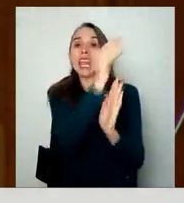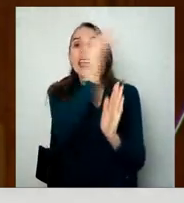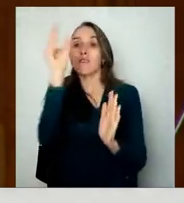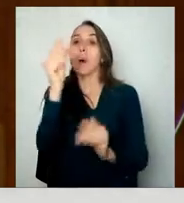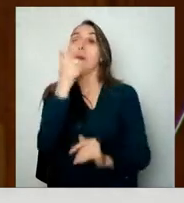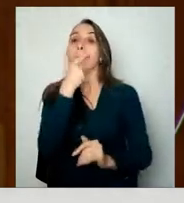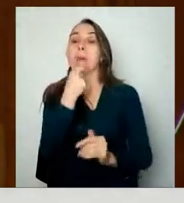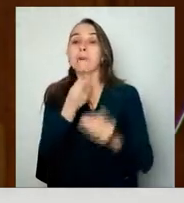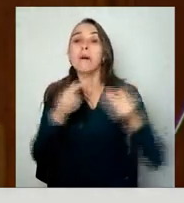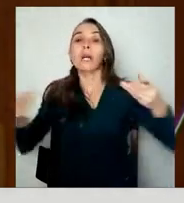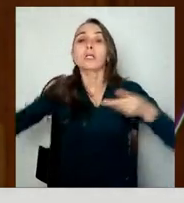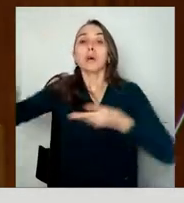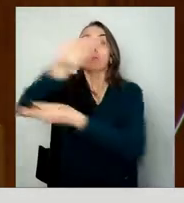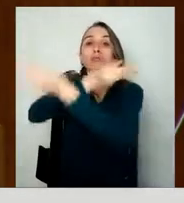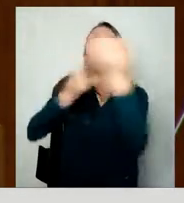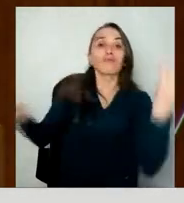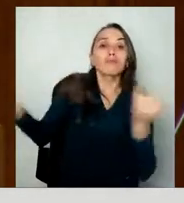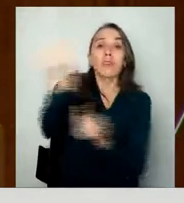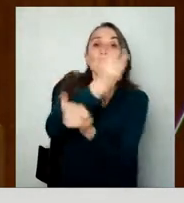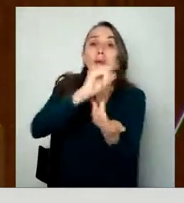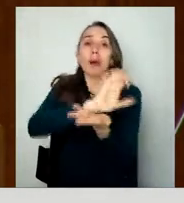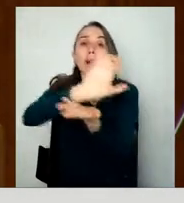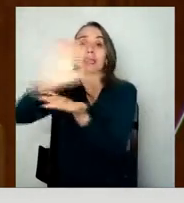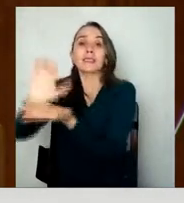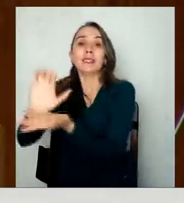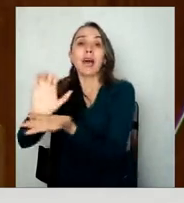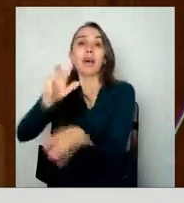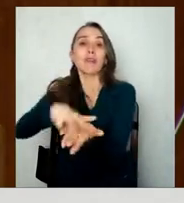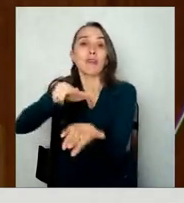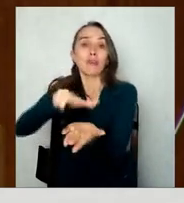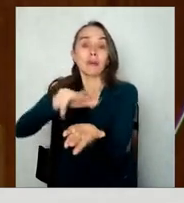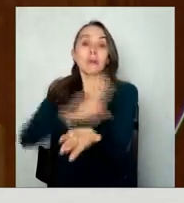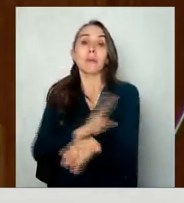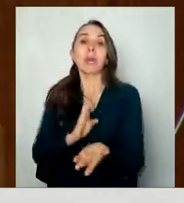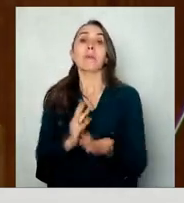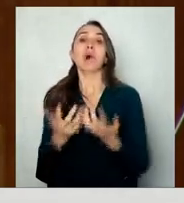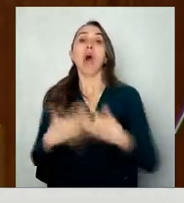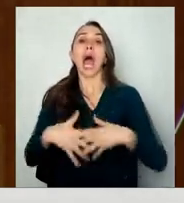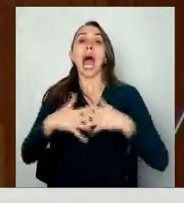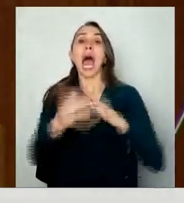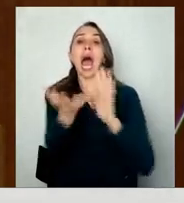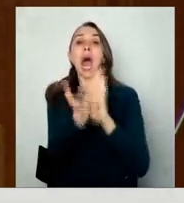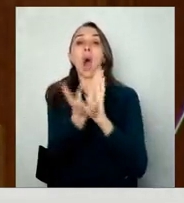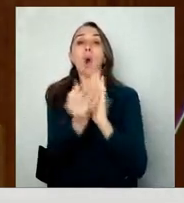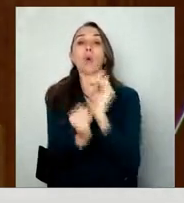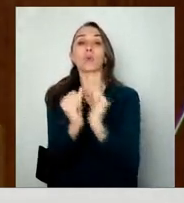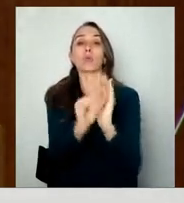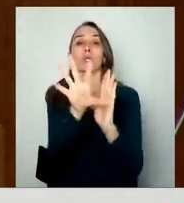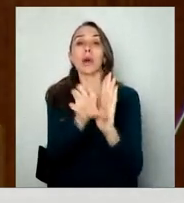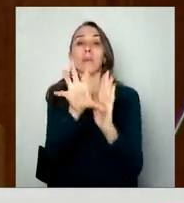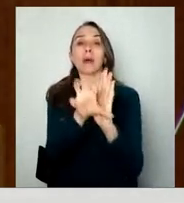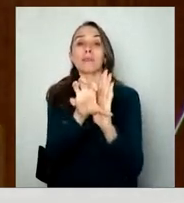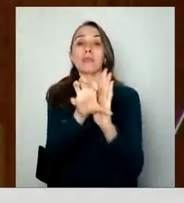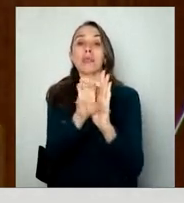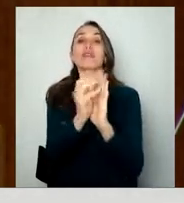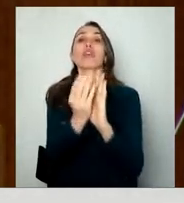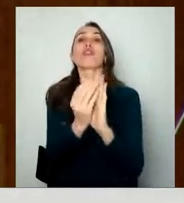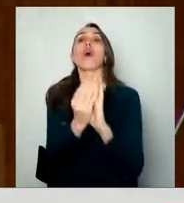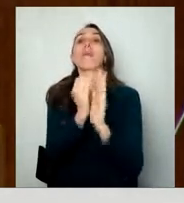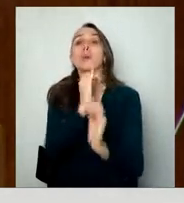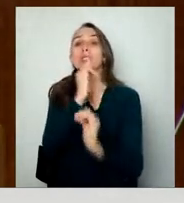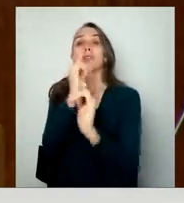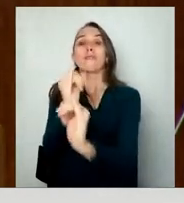intercambio de información y la automatización de los sistemas de información vincular